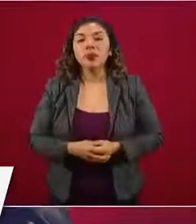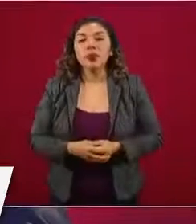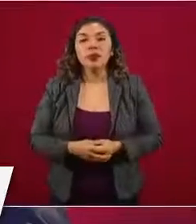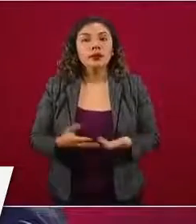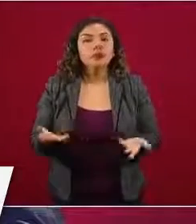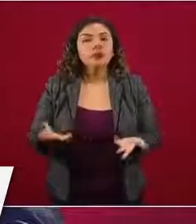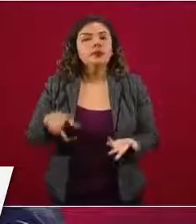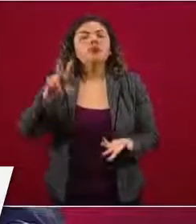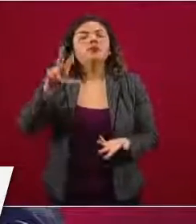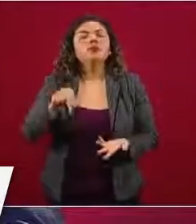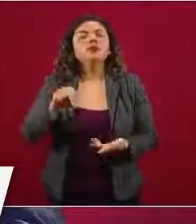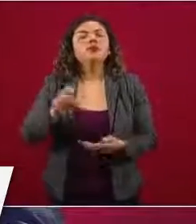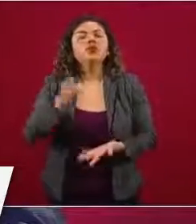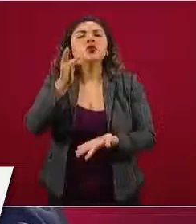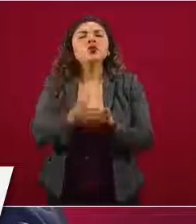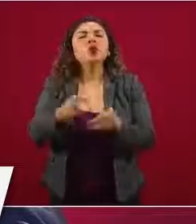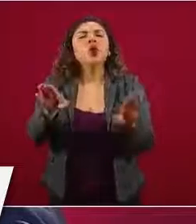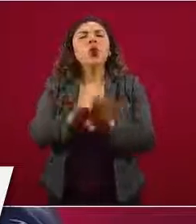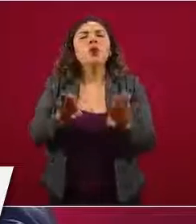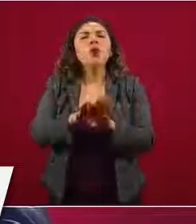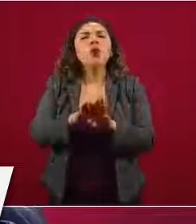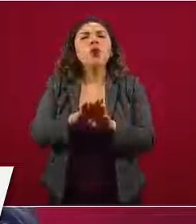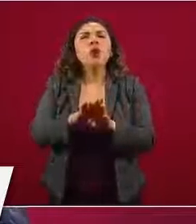que no sea un asunto nada más